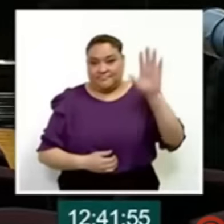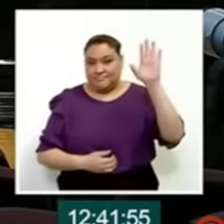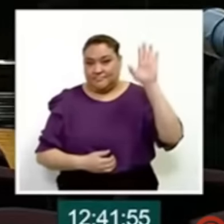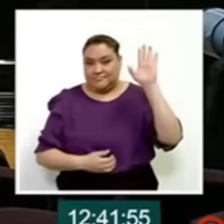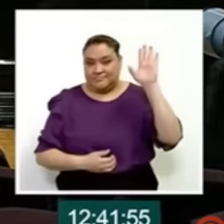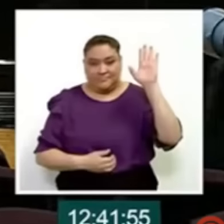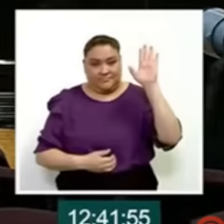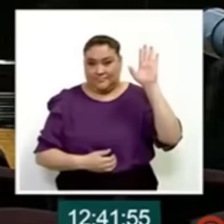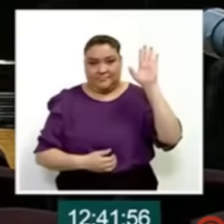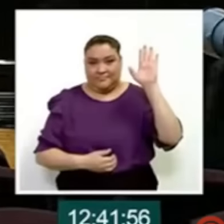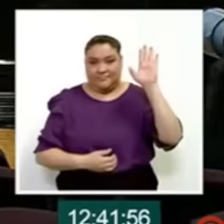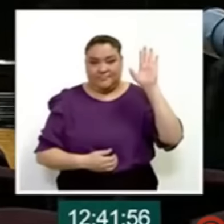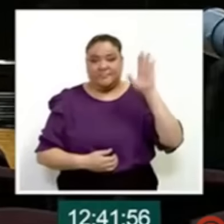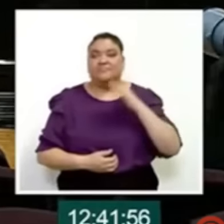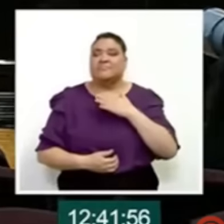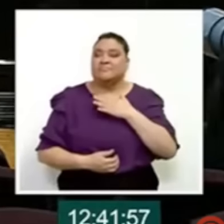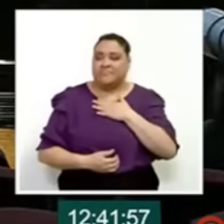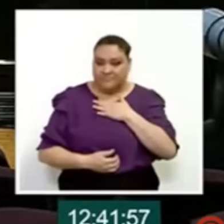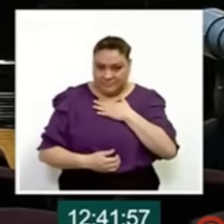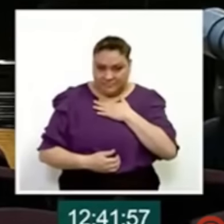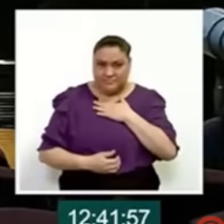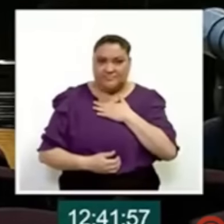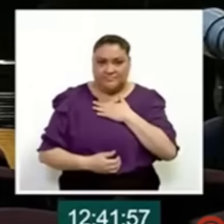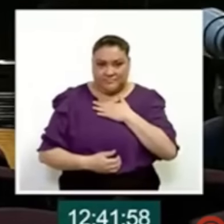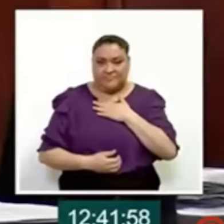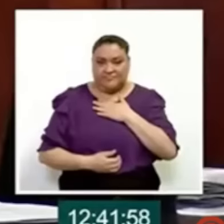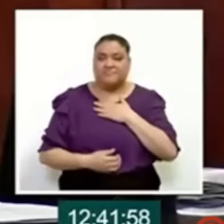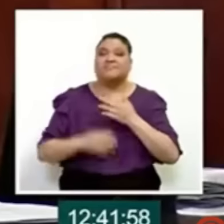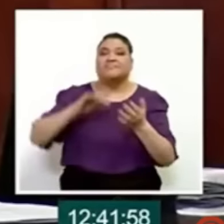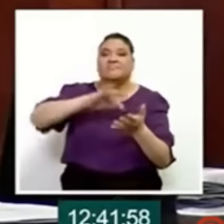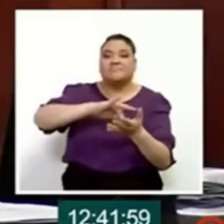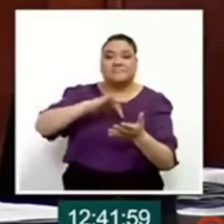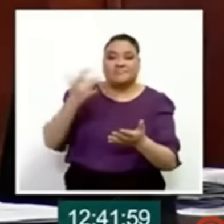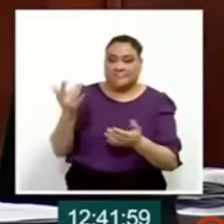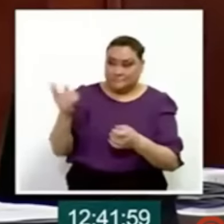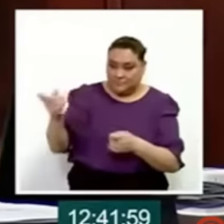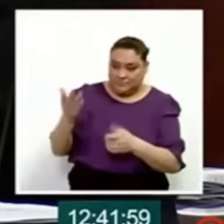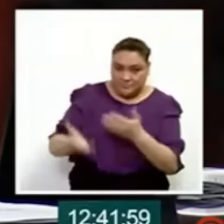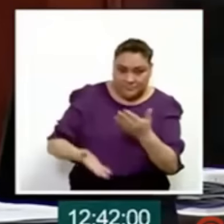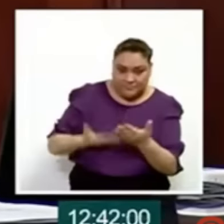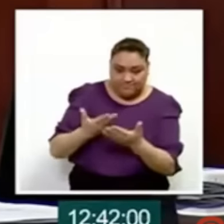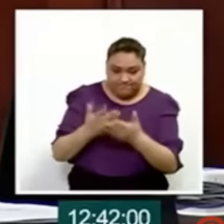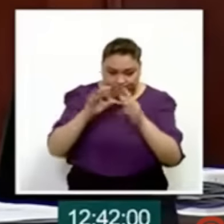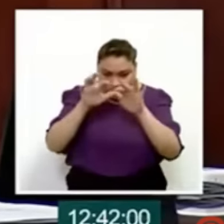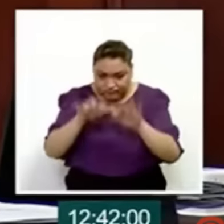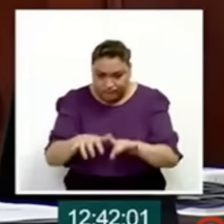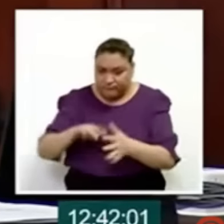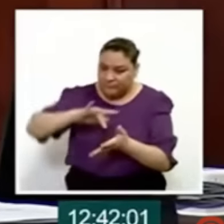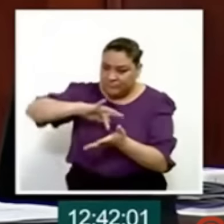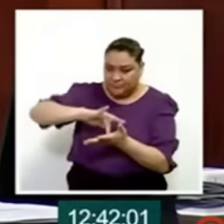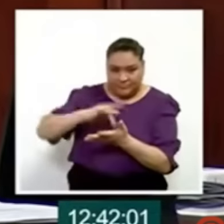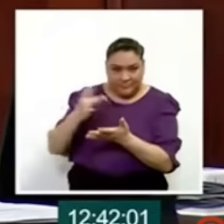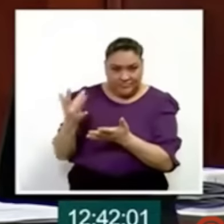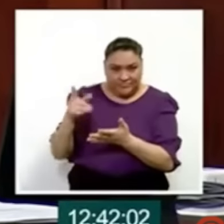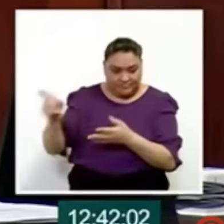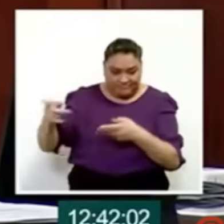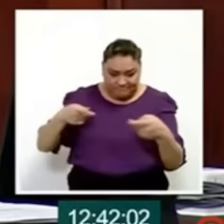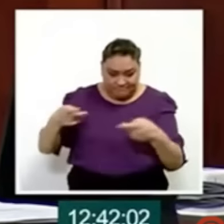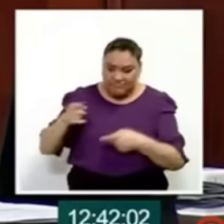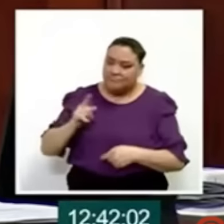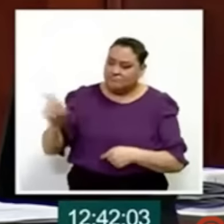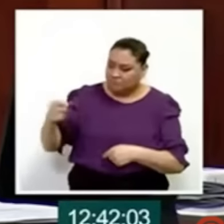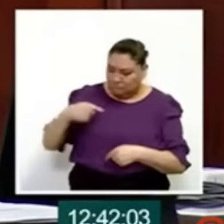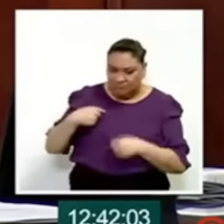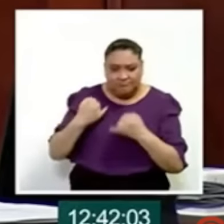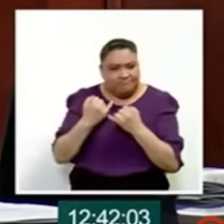porque todos queremos que la Corte dicte un fallo para estar contentos o estar ya tranquilos. Y no es así,